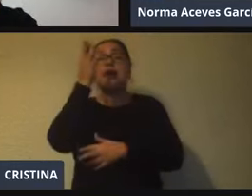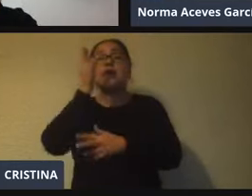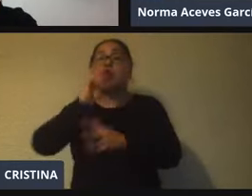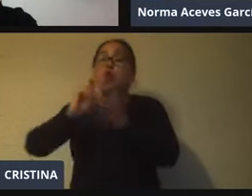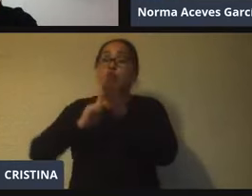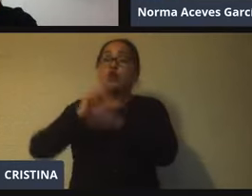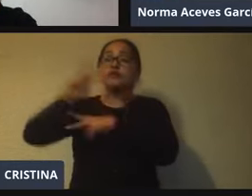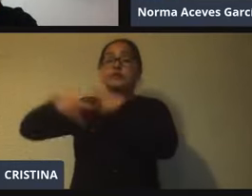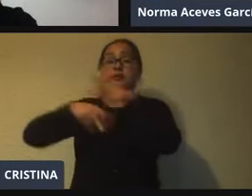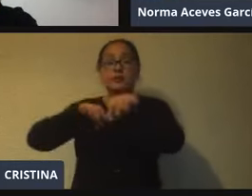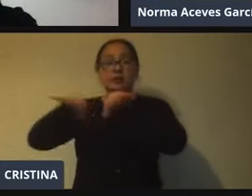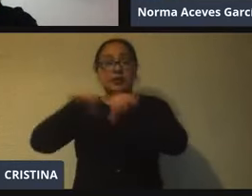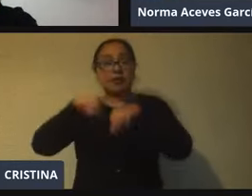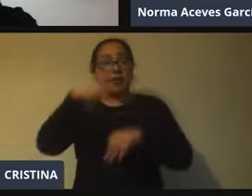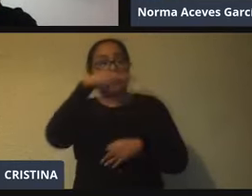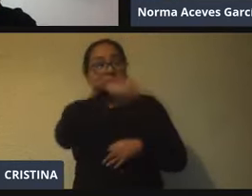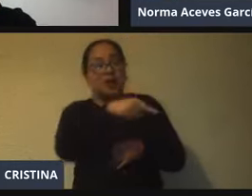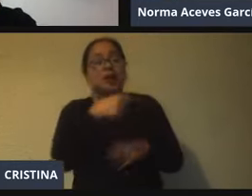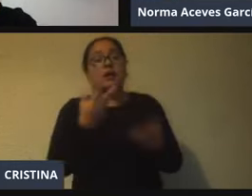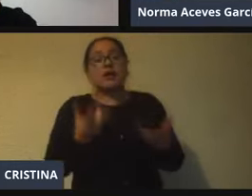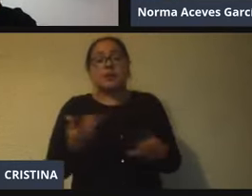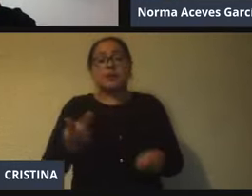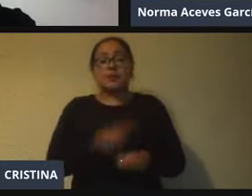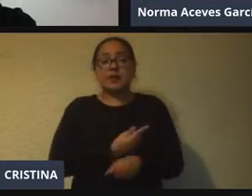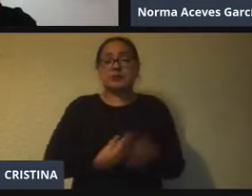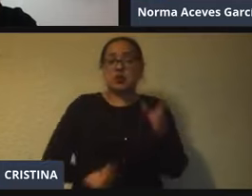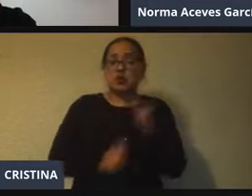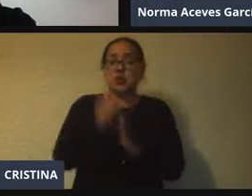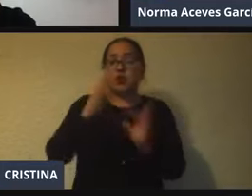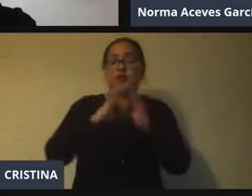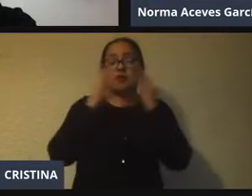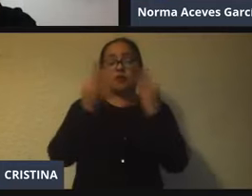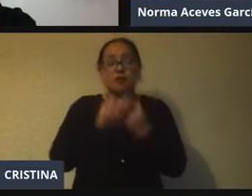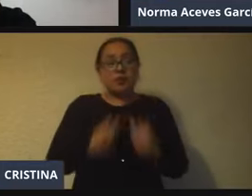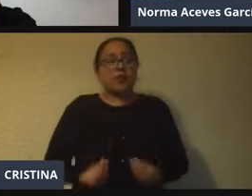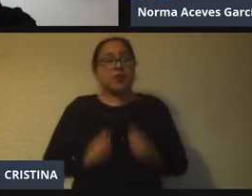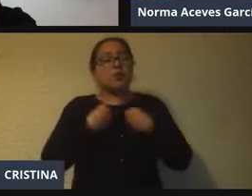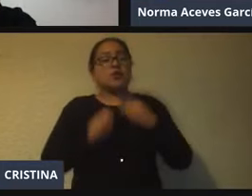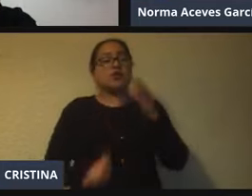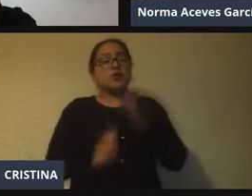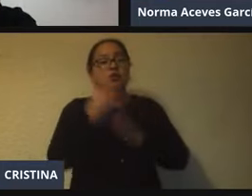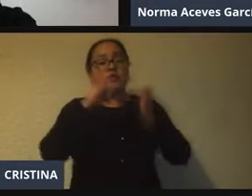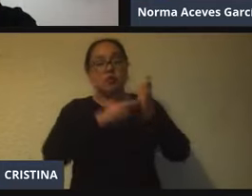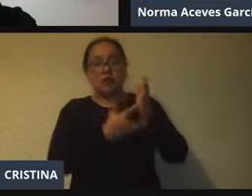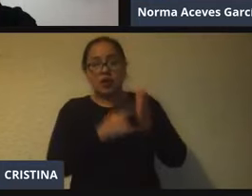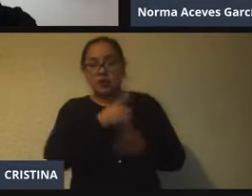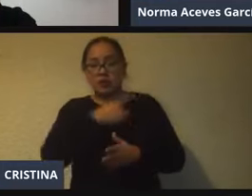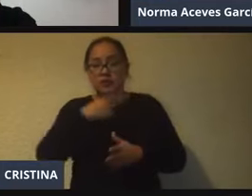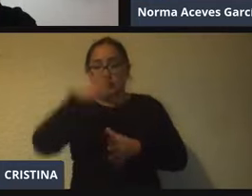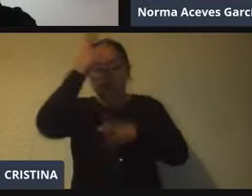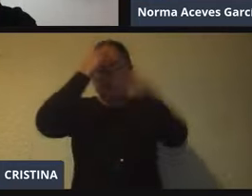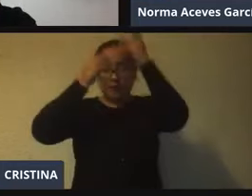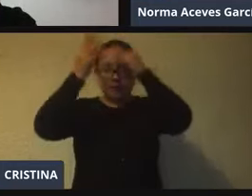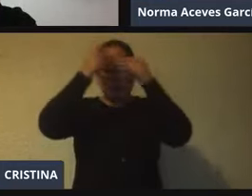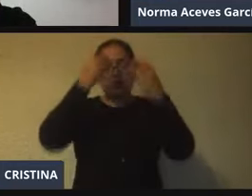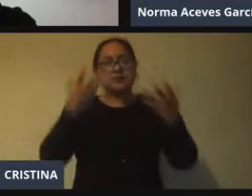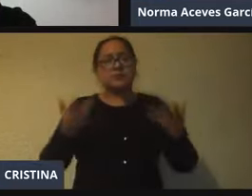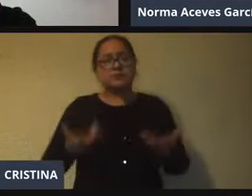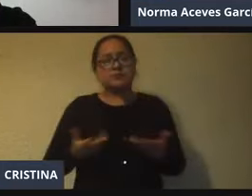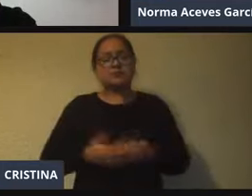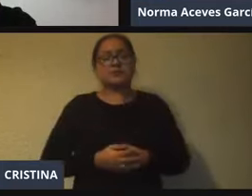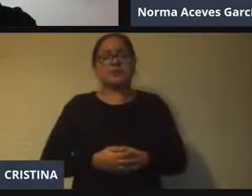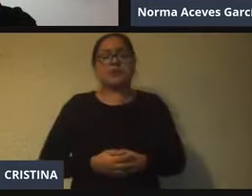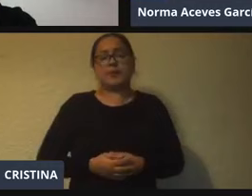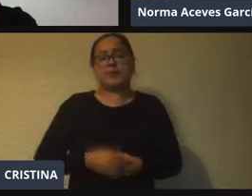que reaprender una nueva rutina. Exactamente. Entonces, no, hay que mantenerlo. Yo sé que es difícil y que a lo mejor ahorita